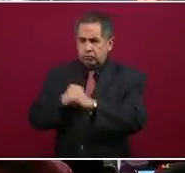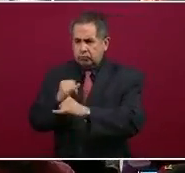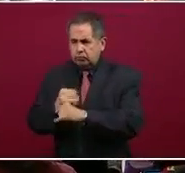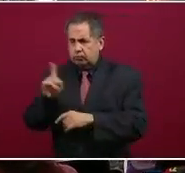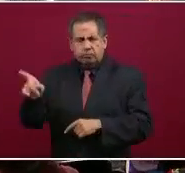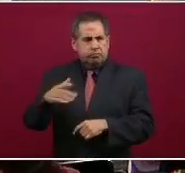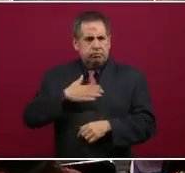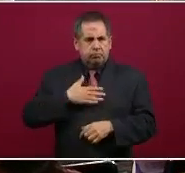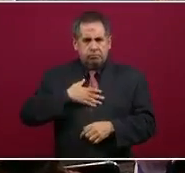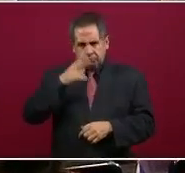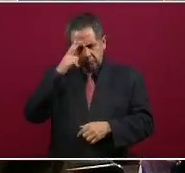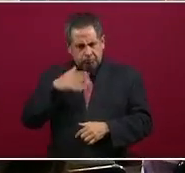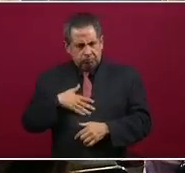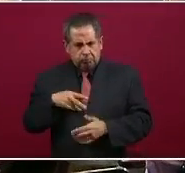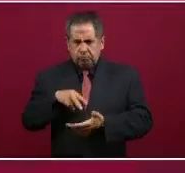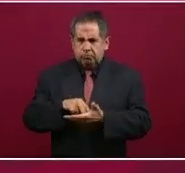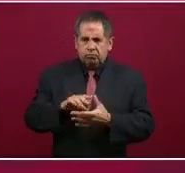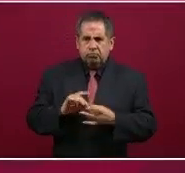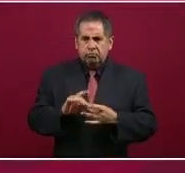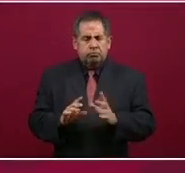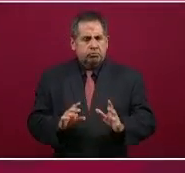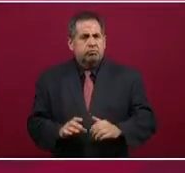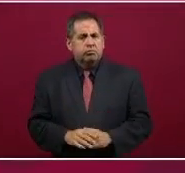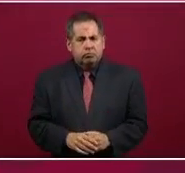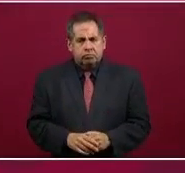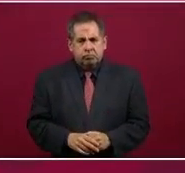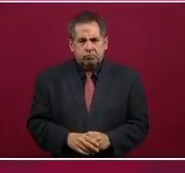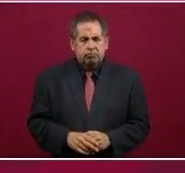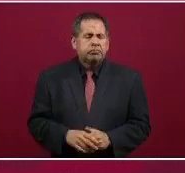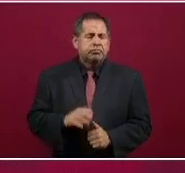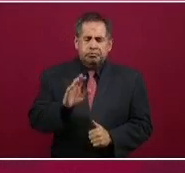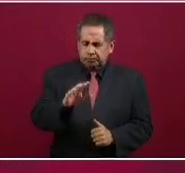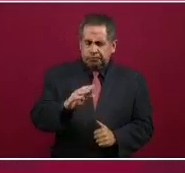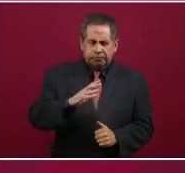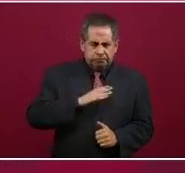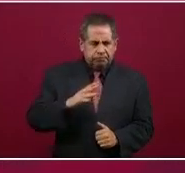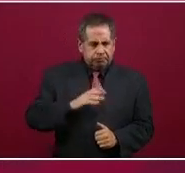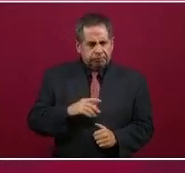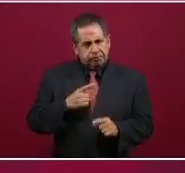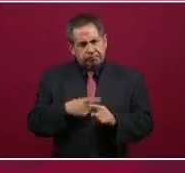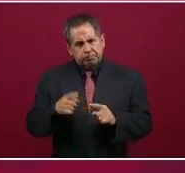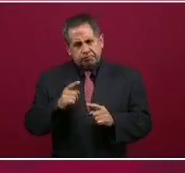posición de México? Gracias. Sí, hay varias